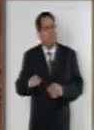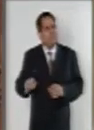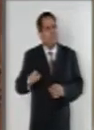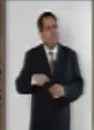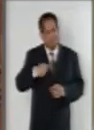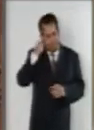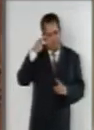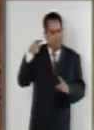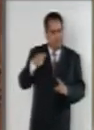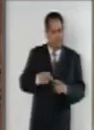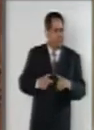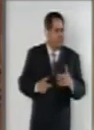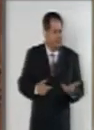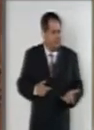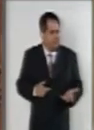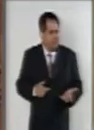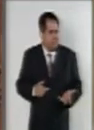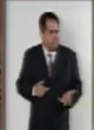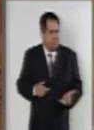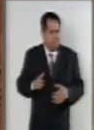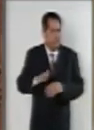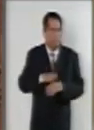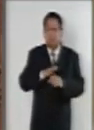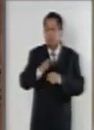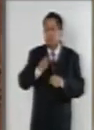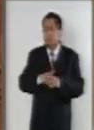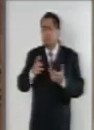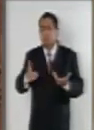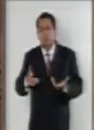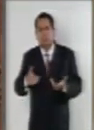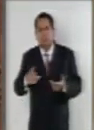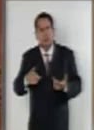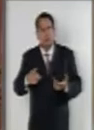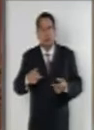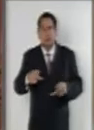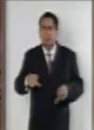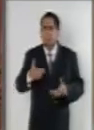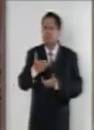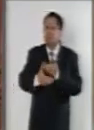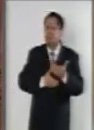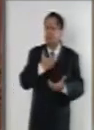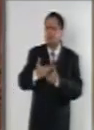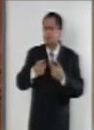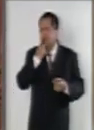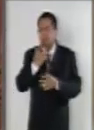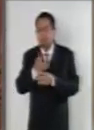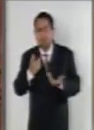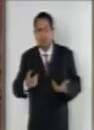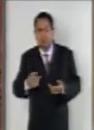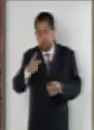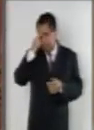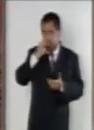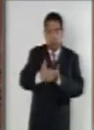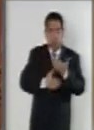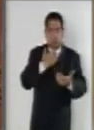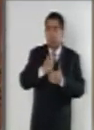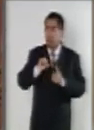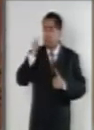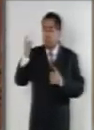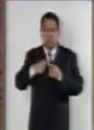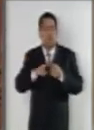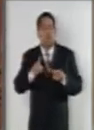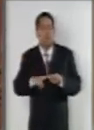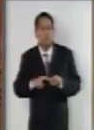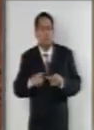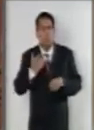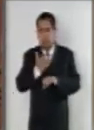punto, porque en realidad, ¿a qué mercados se está mencionando? Porque México tiene comercio exterior